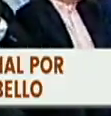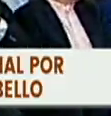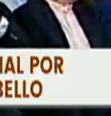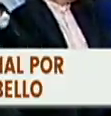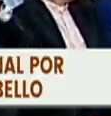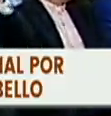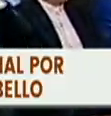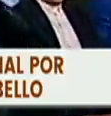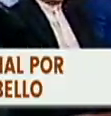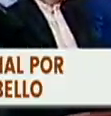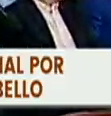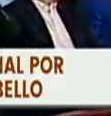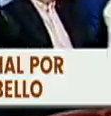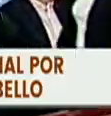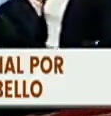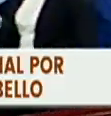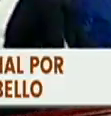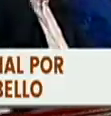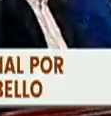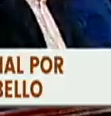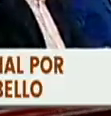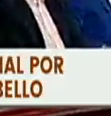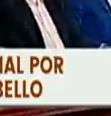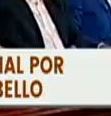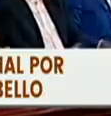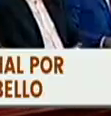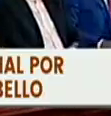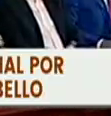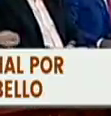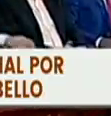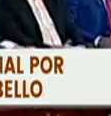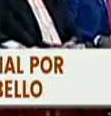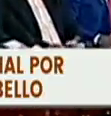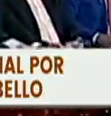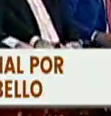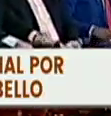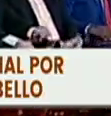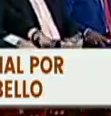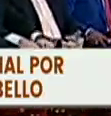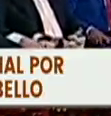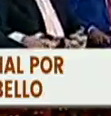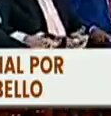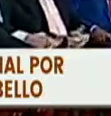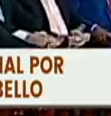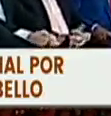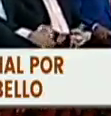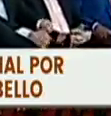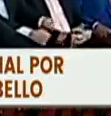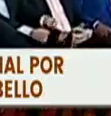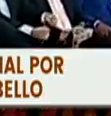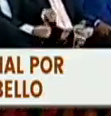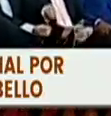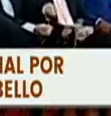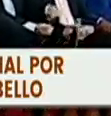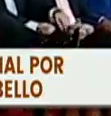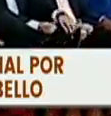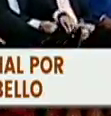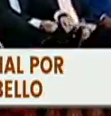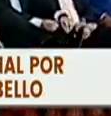conmemorar esta importante fecha vamos a celebrar una sesión solemne diputadas